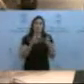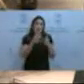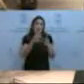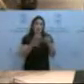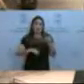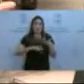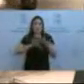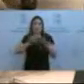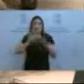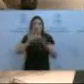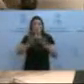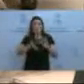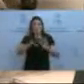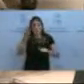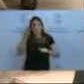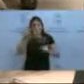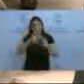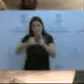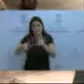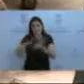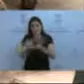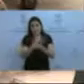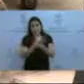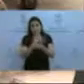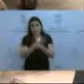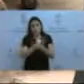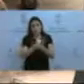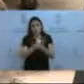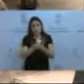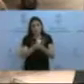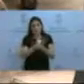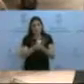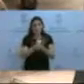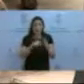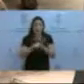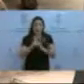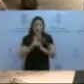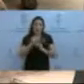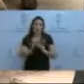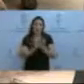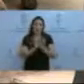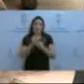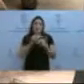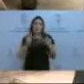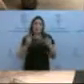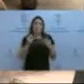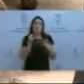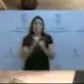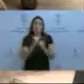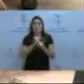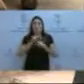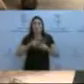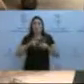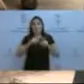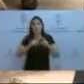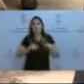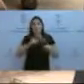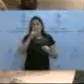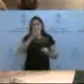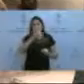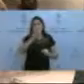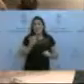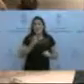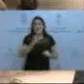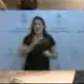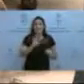de 45 años de todas estas medidas que se gestionan a través del Servicio Público de Empleo del Principado de Asturias, en 2015